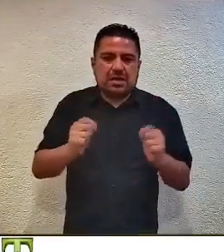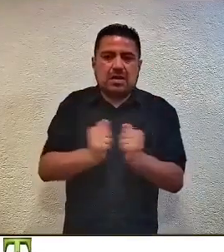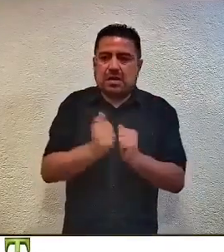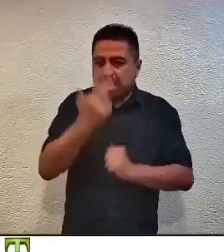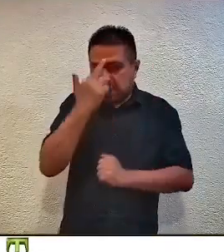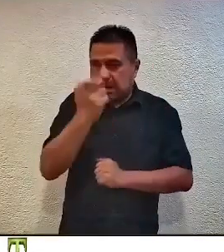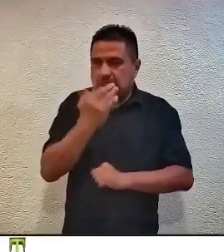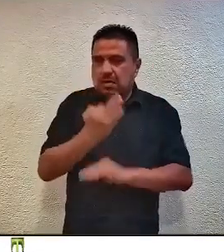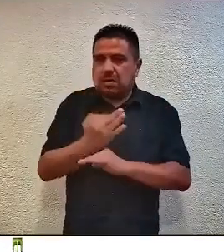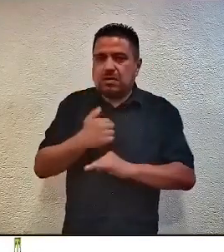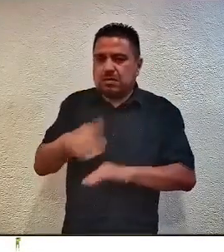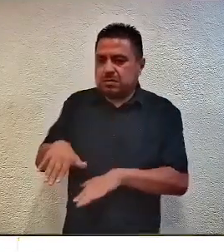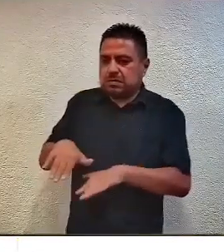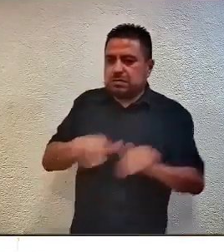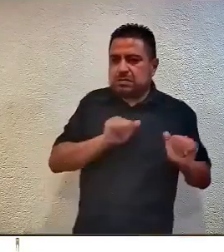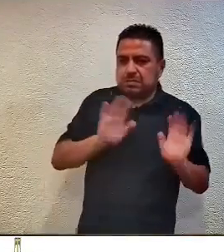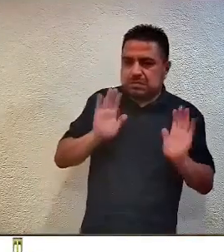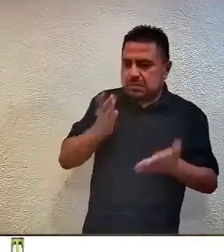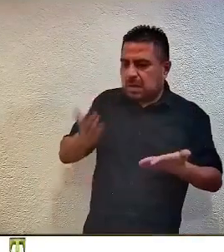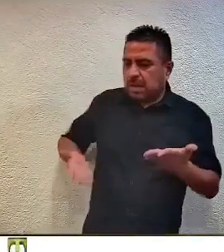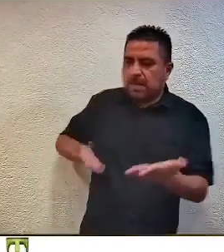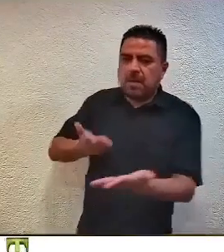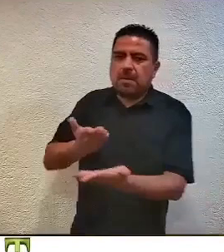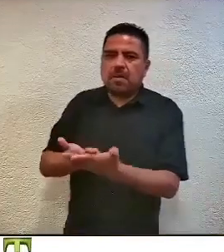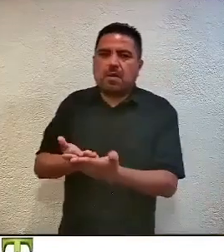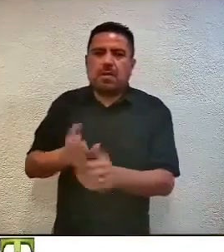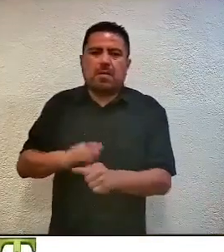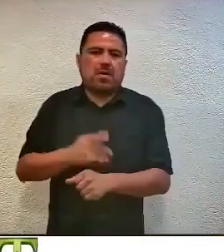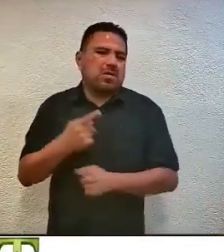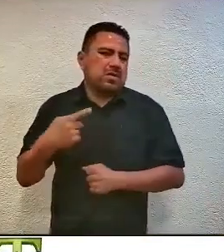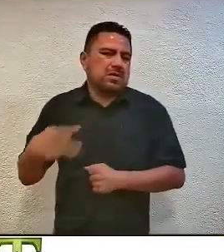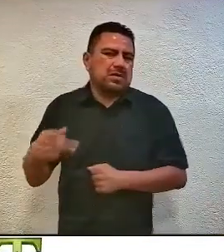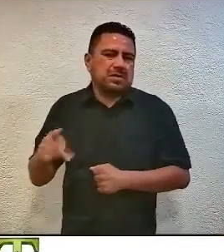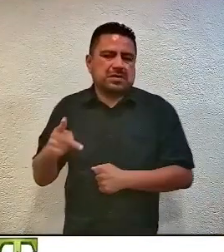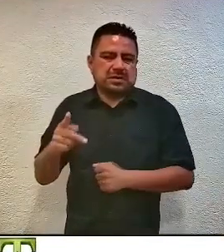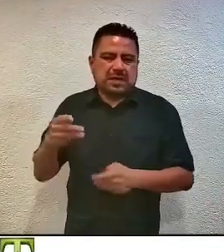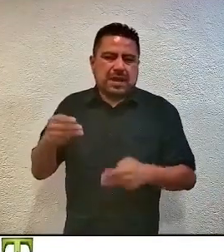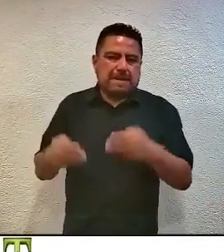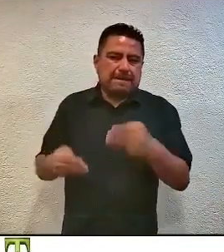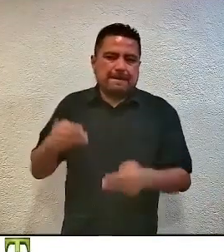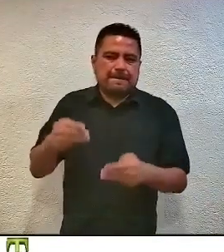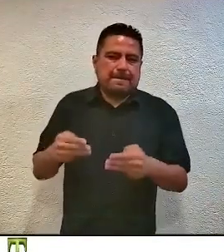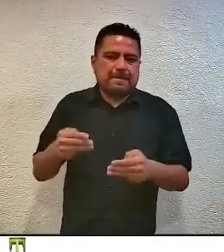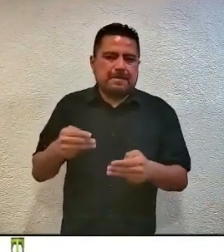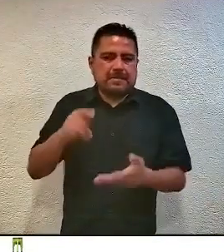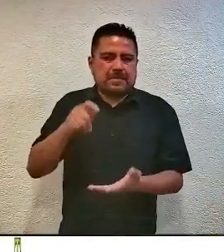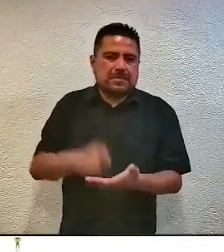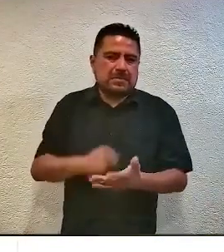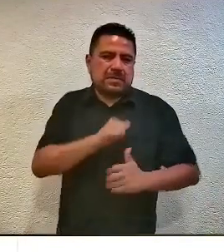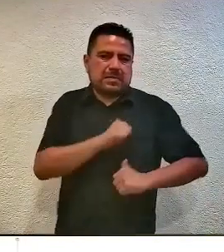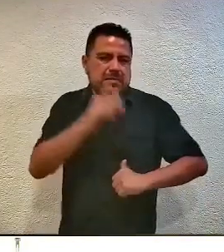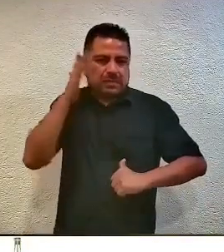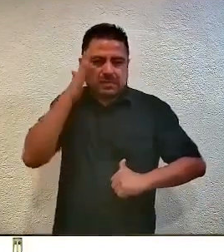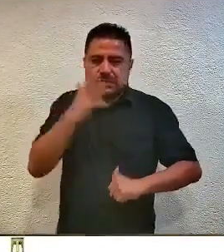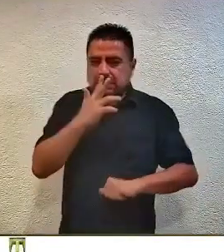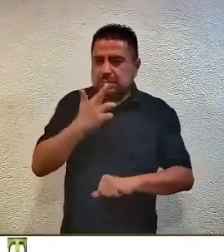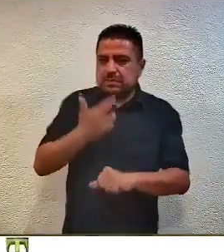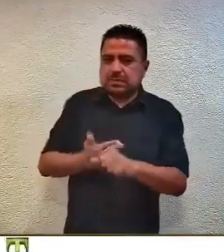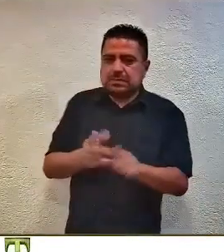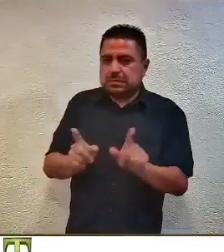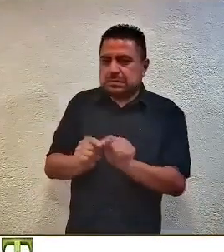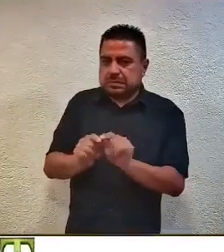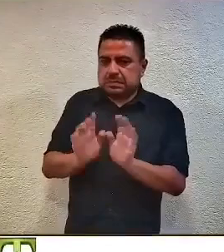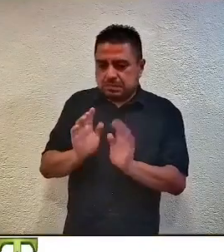cual me aparto de la propuesta presentada por la magistratura ponente. Es cuanto,